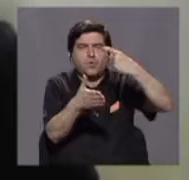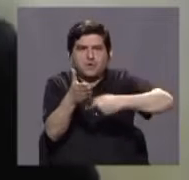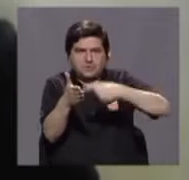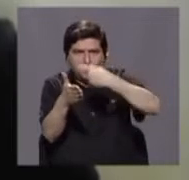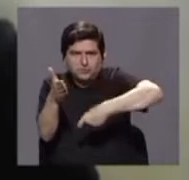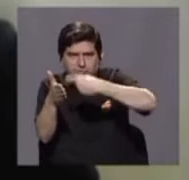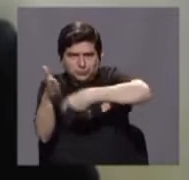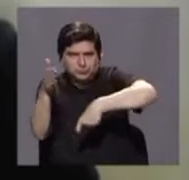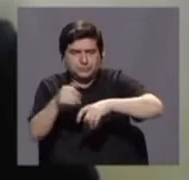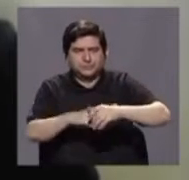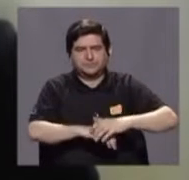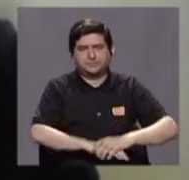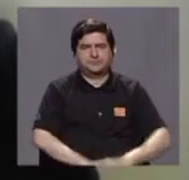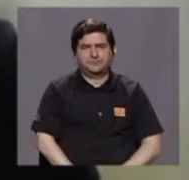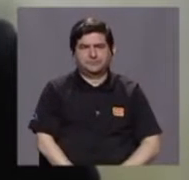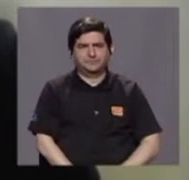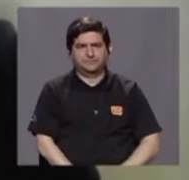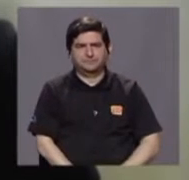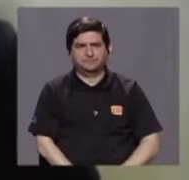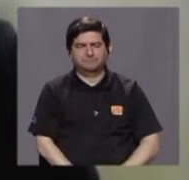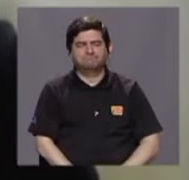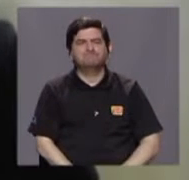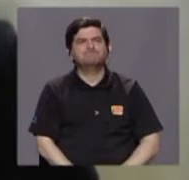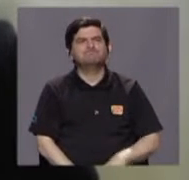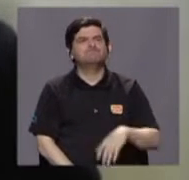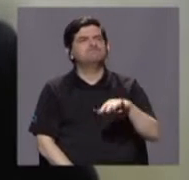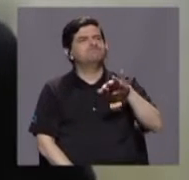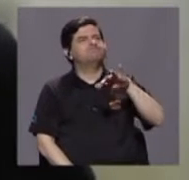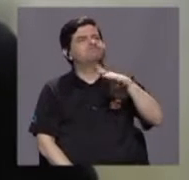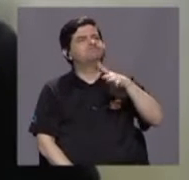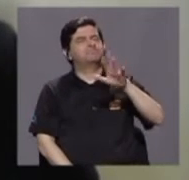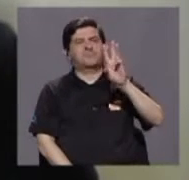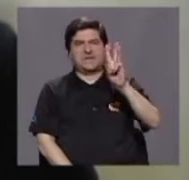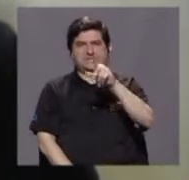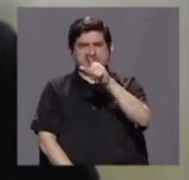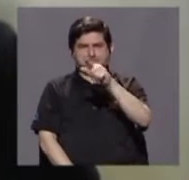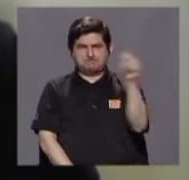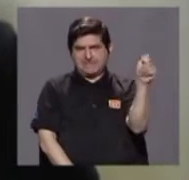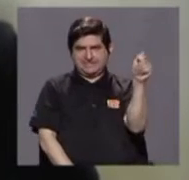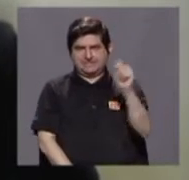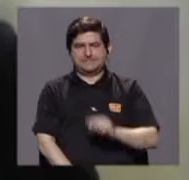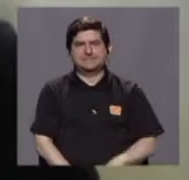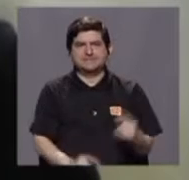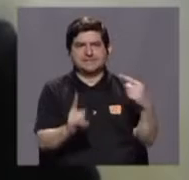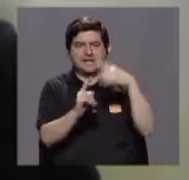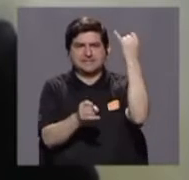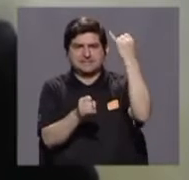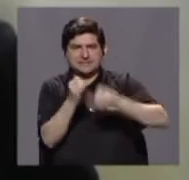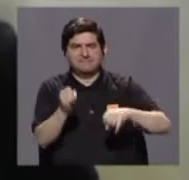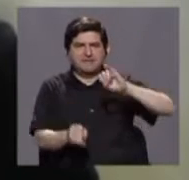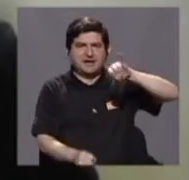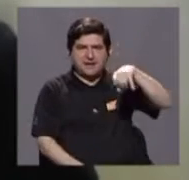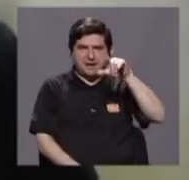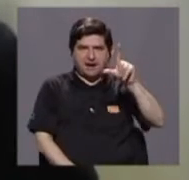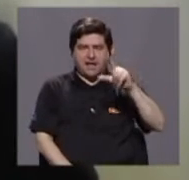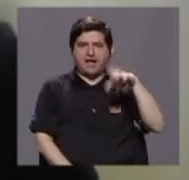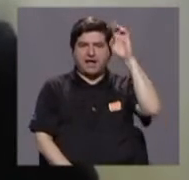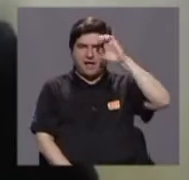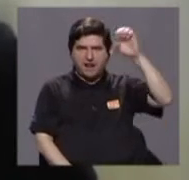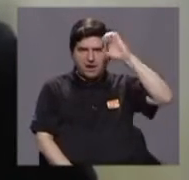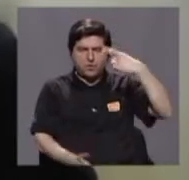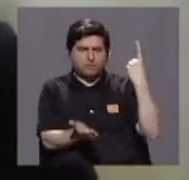futuro. Durante, digamos, 6 meses, hasta finales de julio, Europa